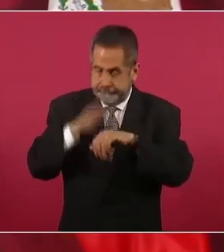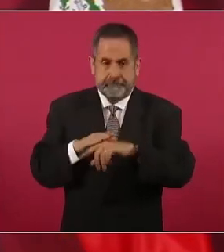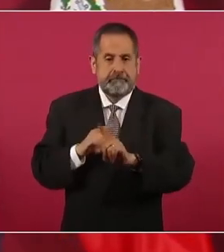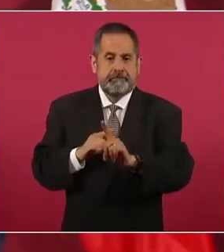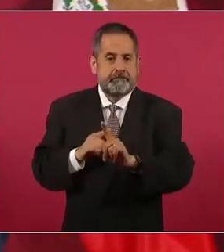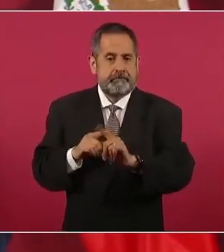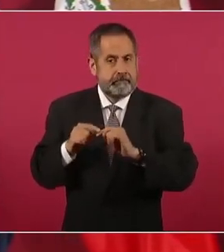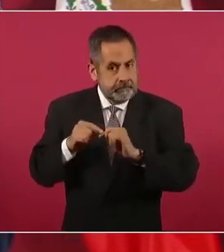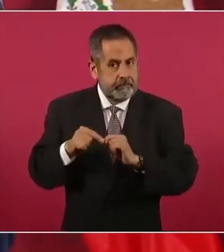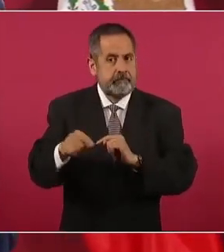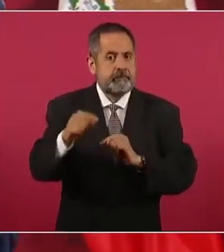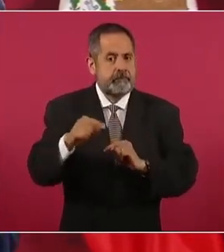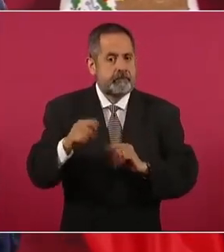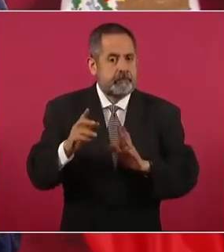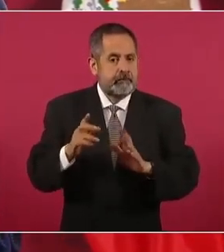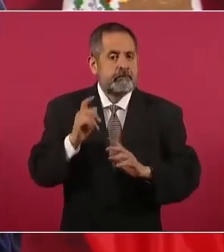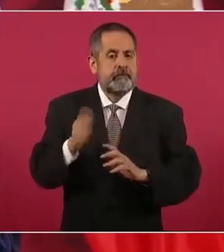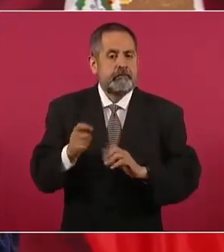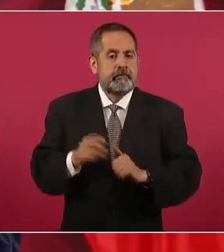para que